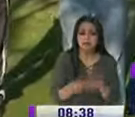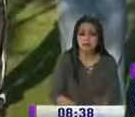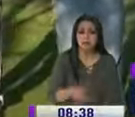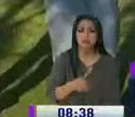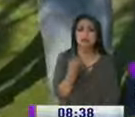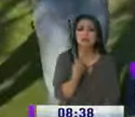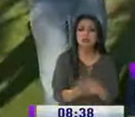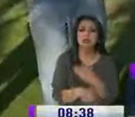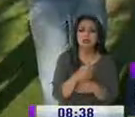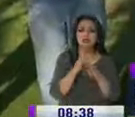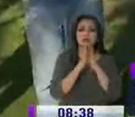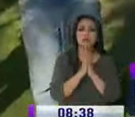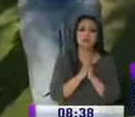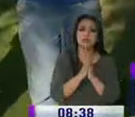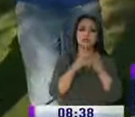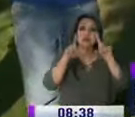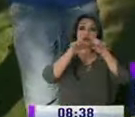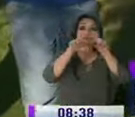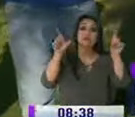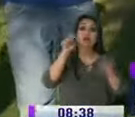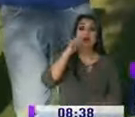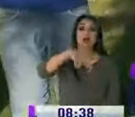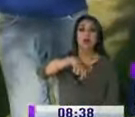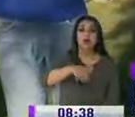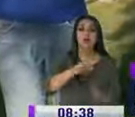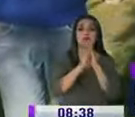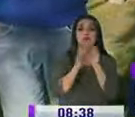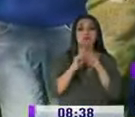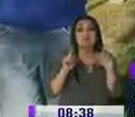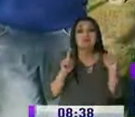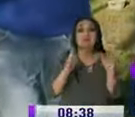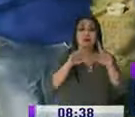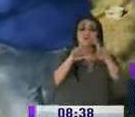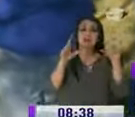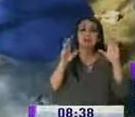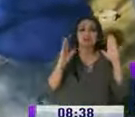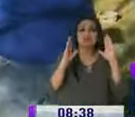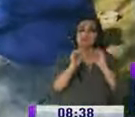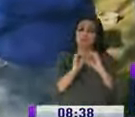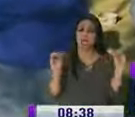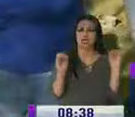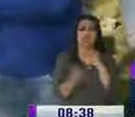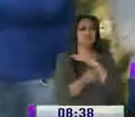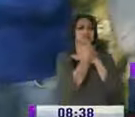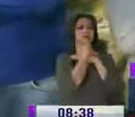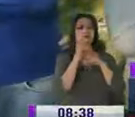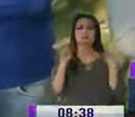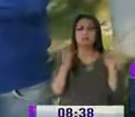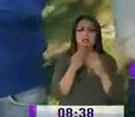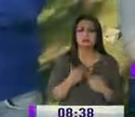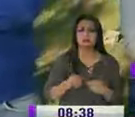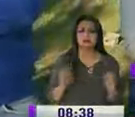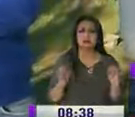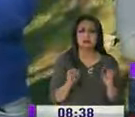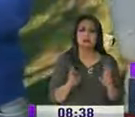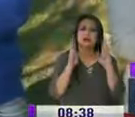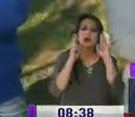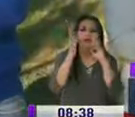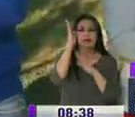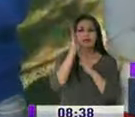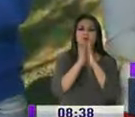violencia desde cualquier punto. Y lamentablemente lo que estamos viendo es una violencia que se nos está escapando de las manos. En fin, hay que